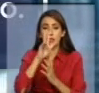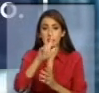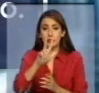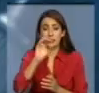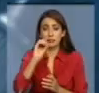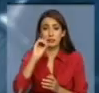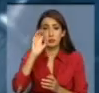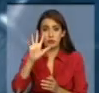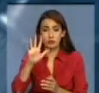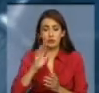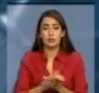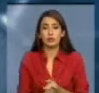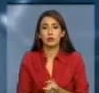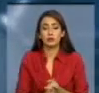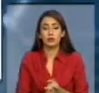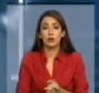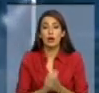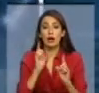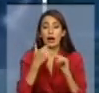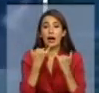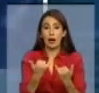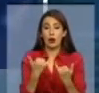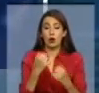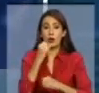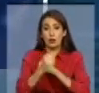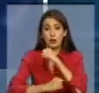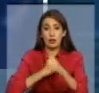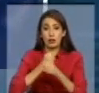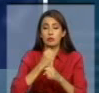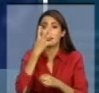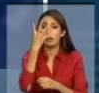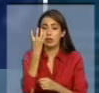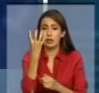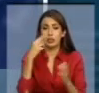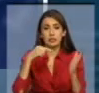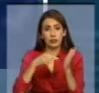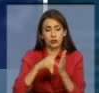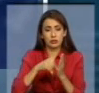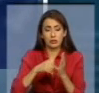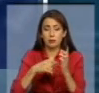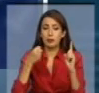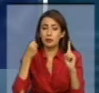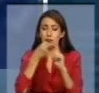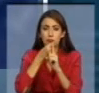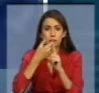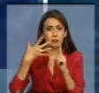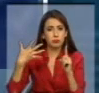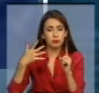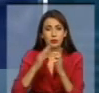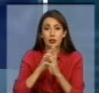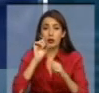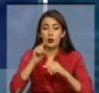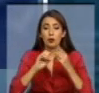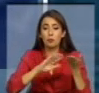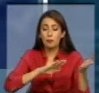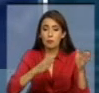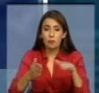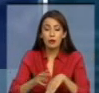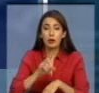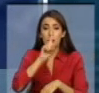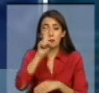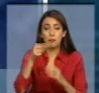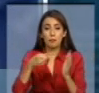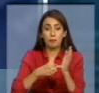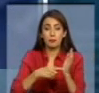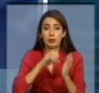305. En el primer semestre de este año se han dado 14.322 siniestros de tránsito. Esto ha dejado la cifra de 1.011